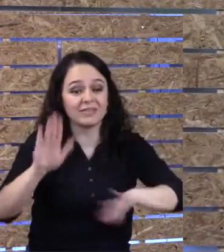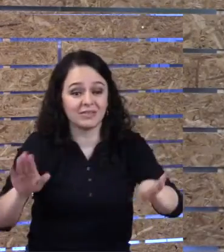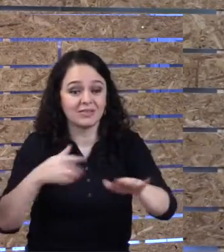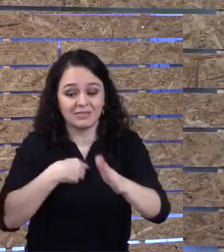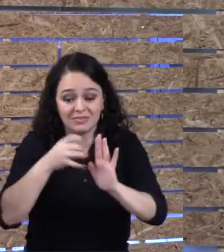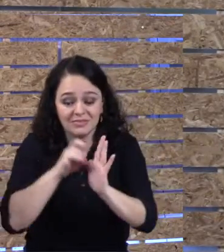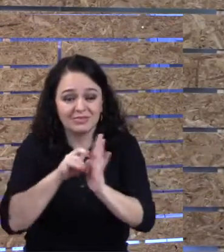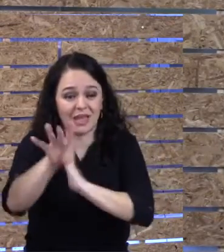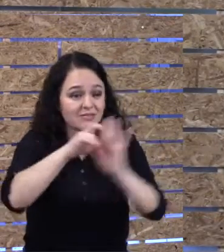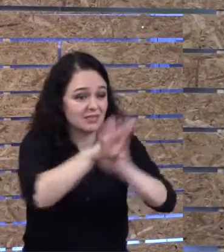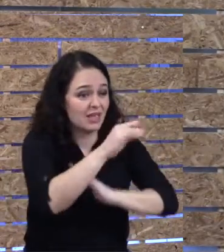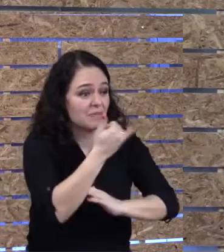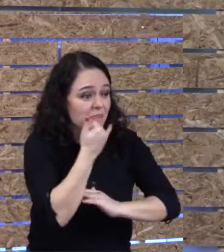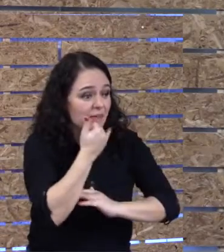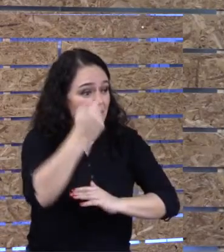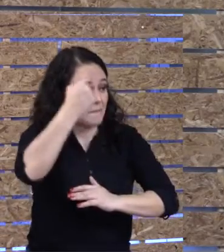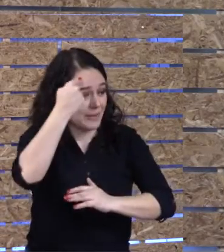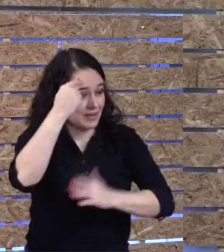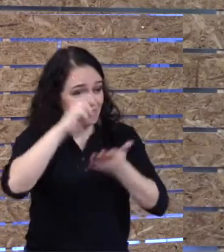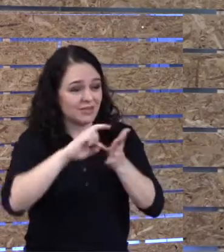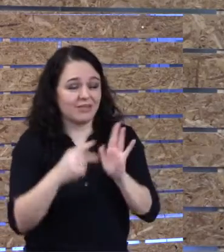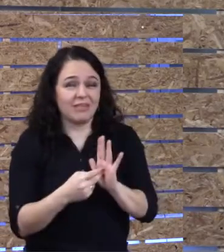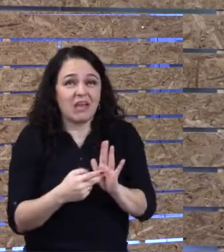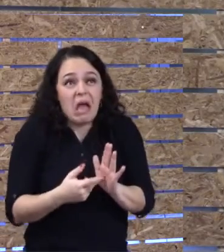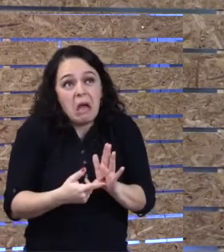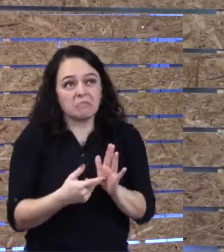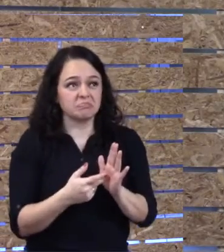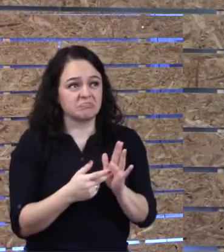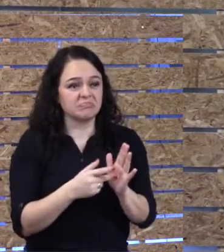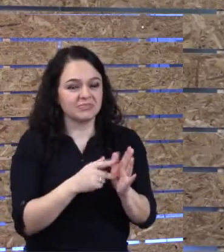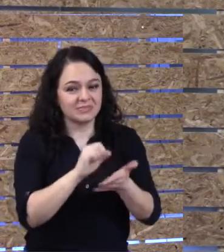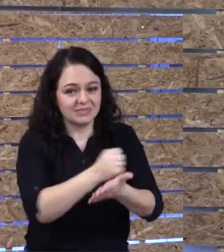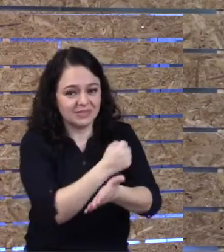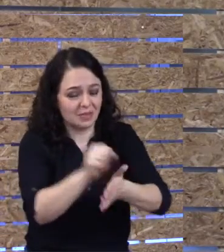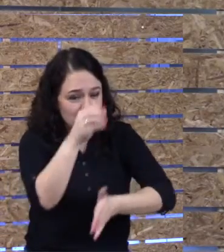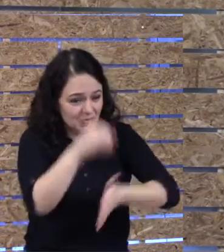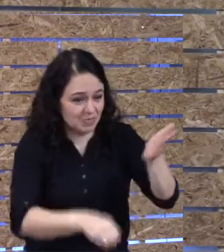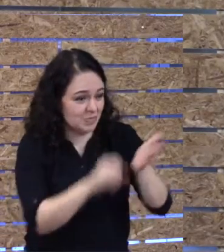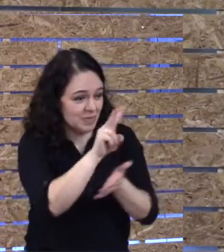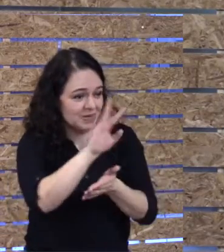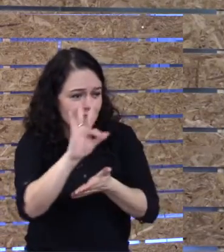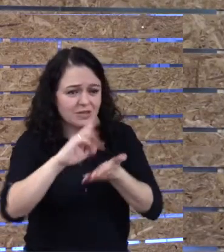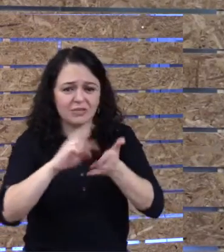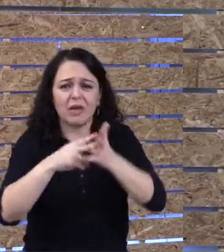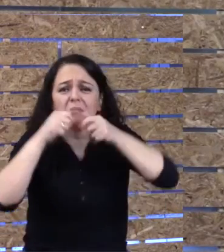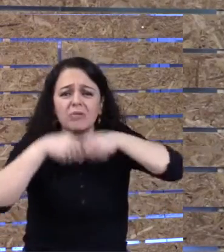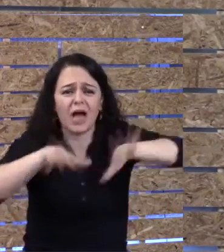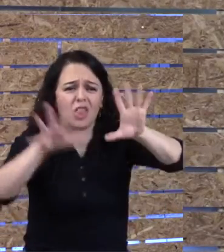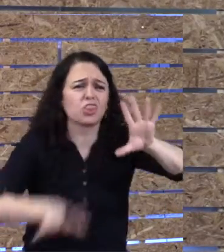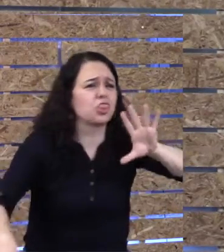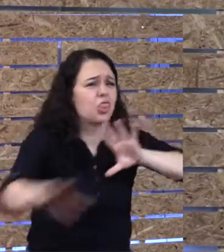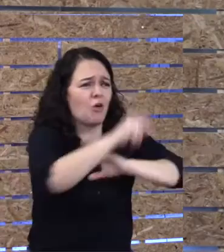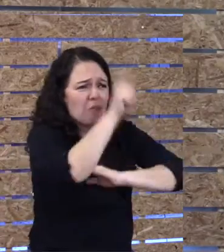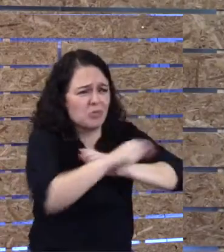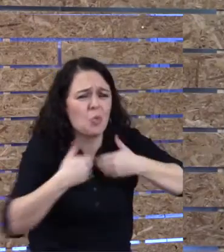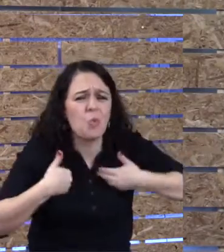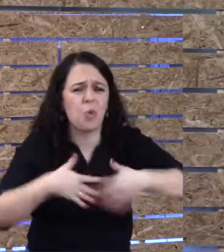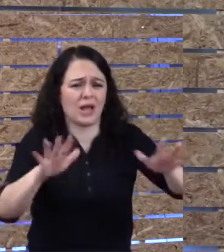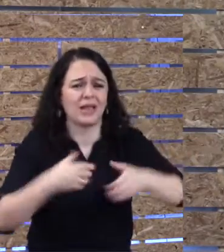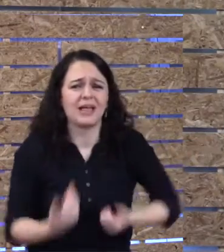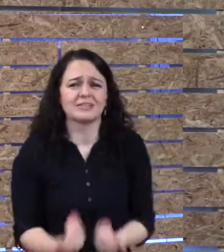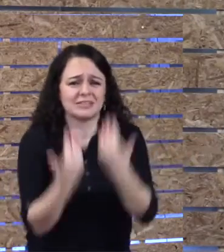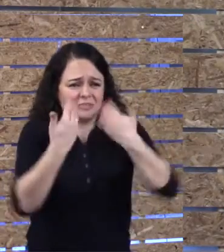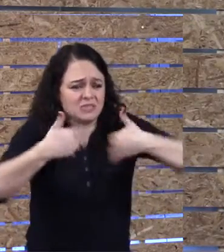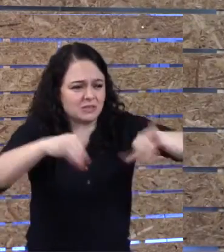y proclamado por quienes no están en la relación de pacto con Dios, que no son del rebaño de Jesucristo. Entonces,